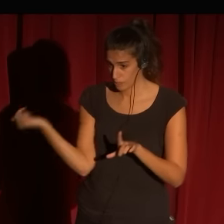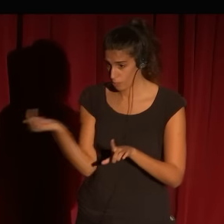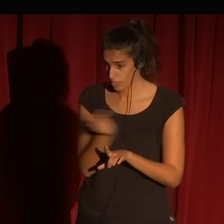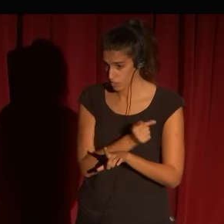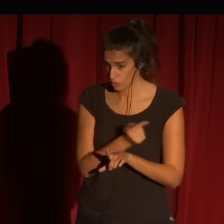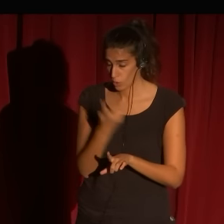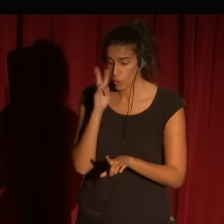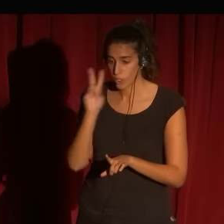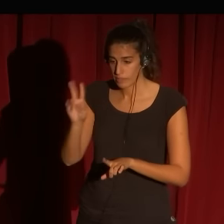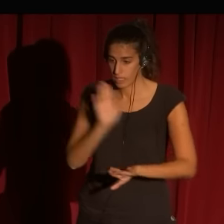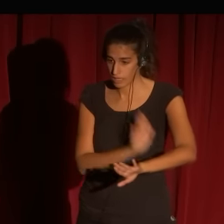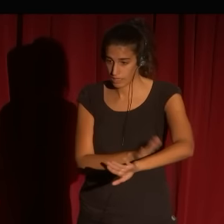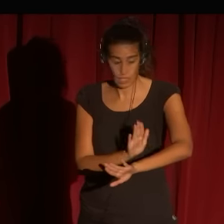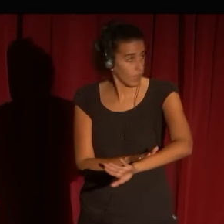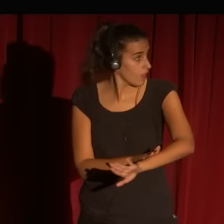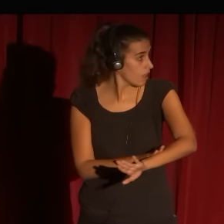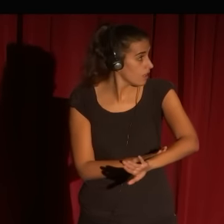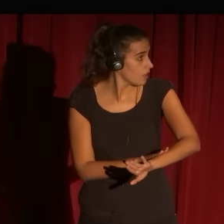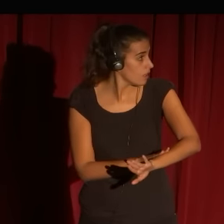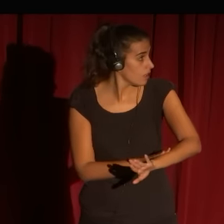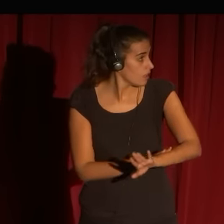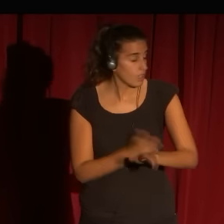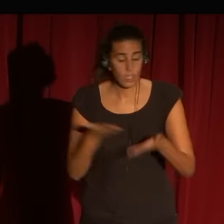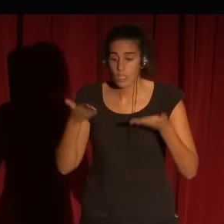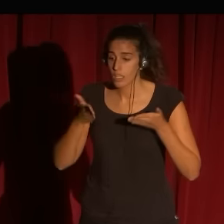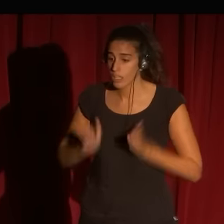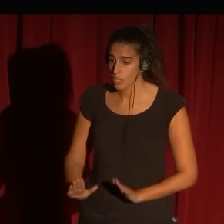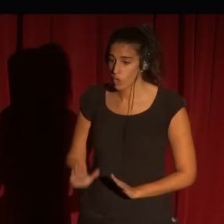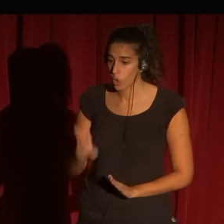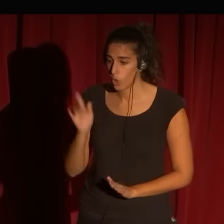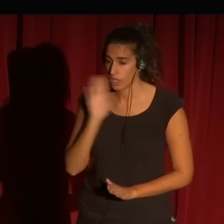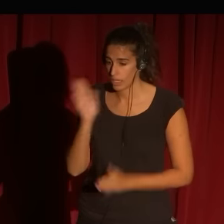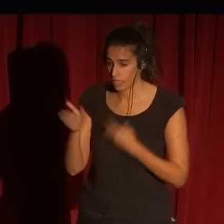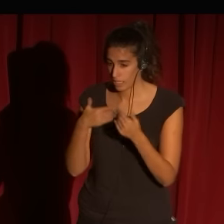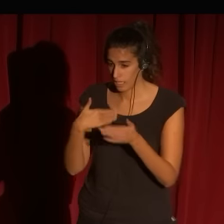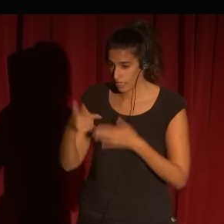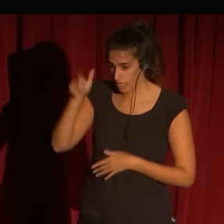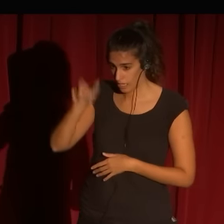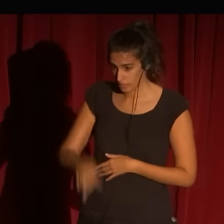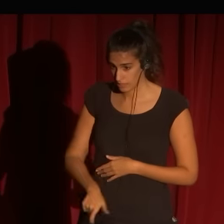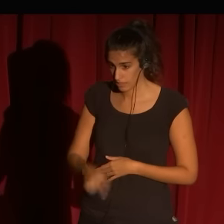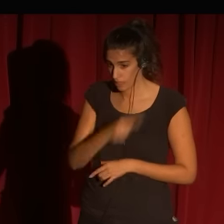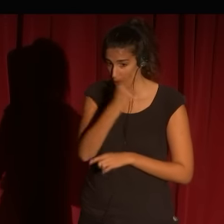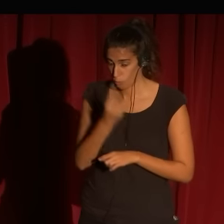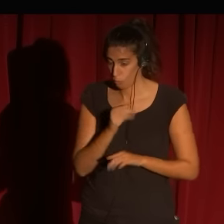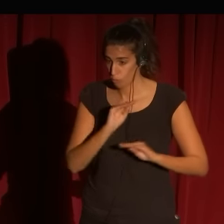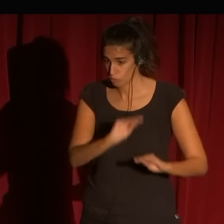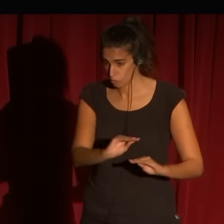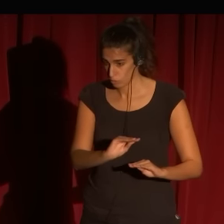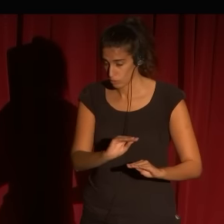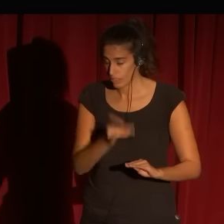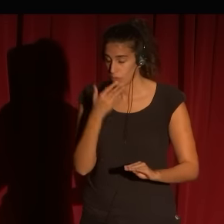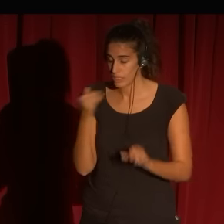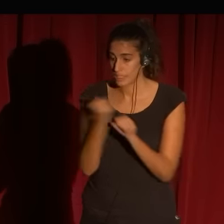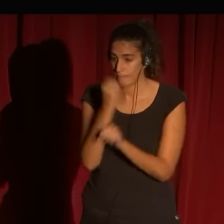que os enseño la izquierda es una estampa hecha por el hijo de joris of nagel de unos dibujos de su padre los trabajos que